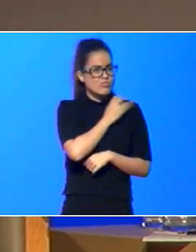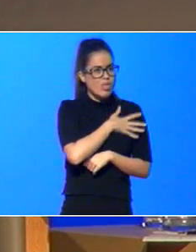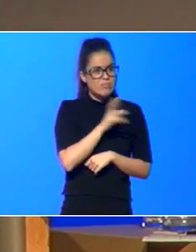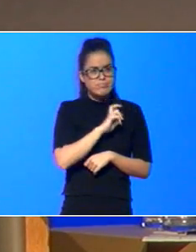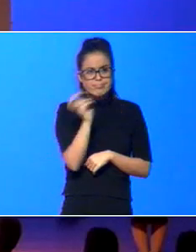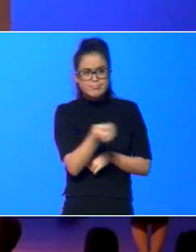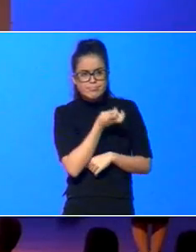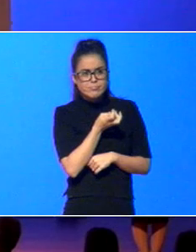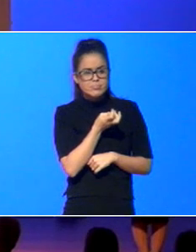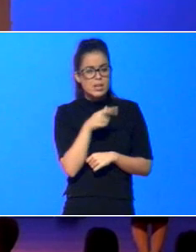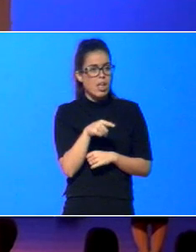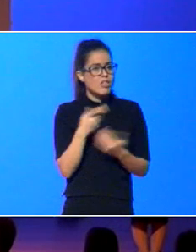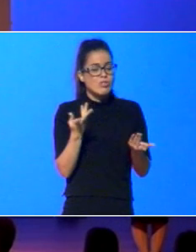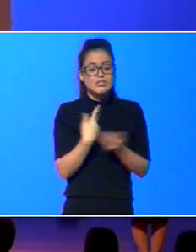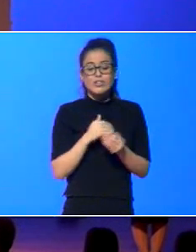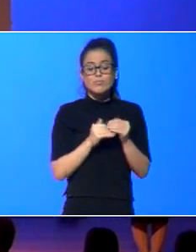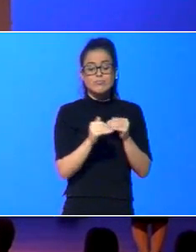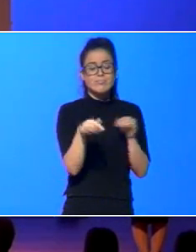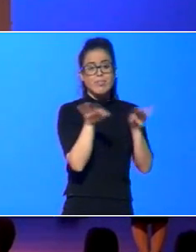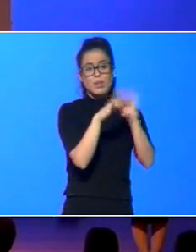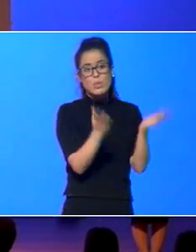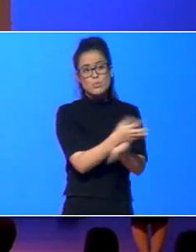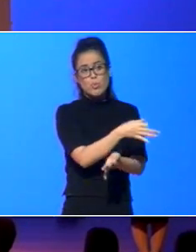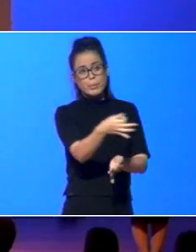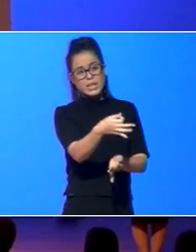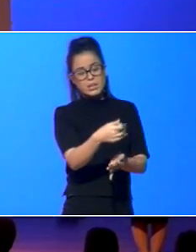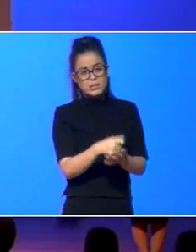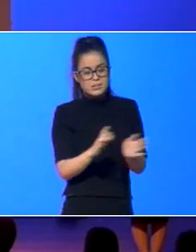eso es una utopía que perseguimos algunos